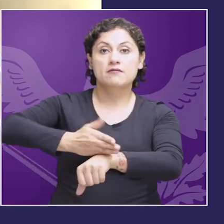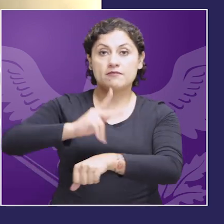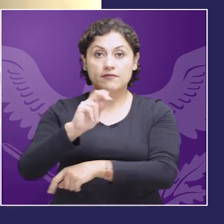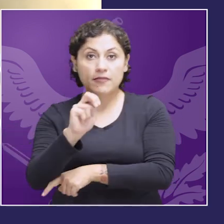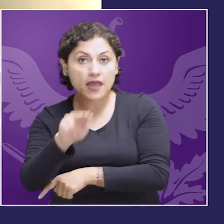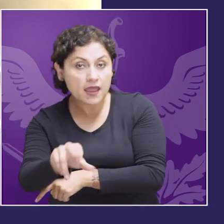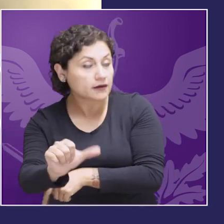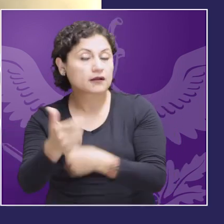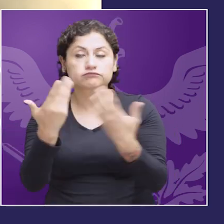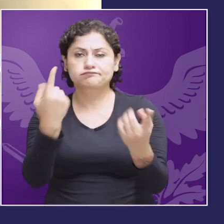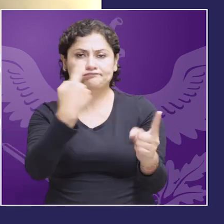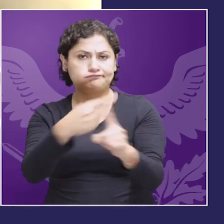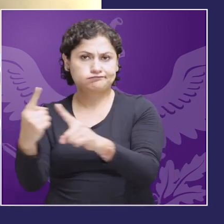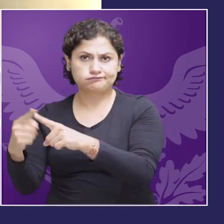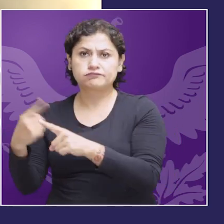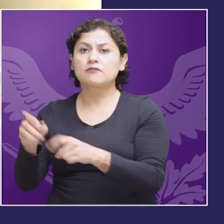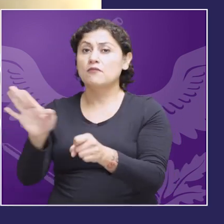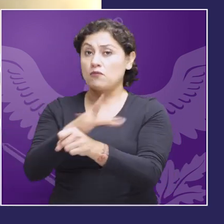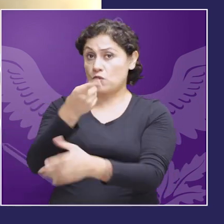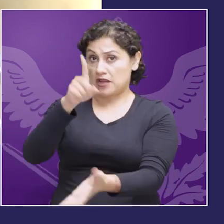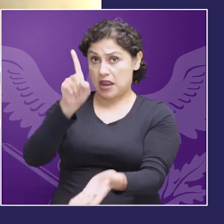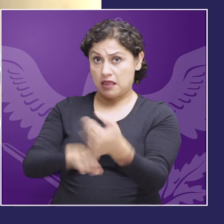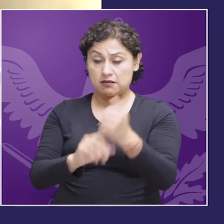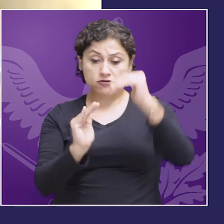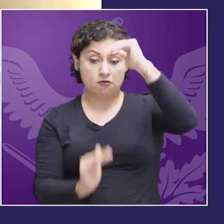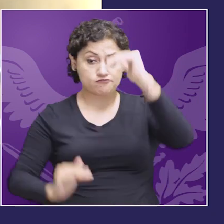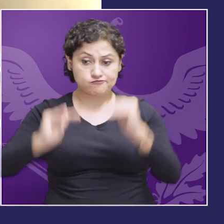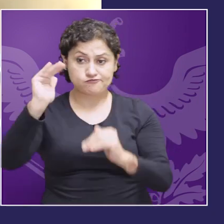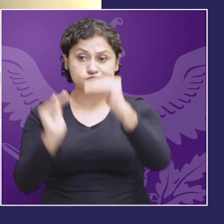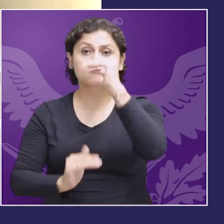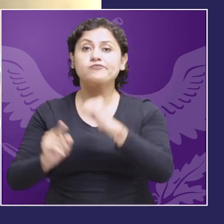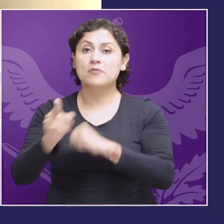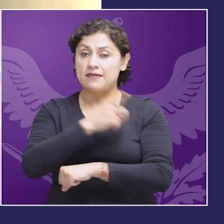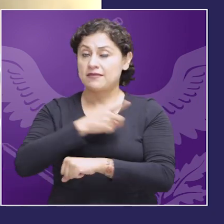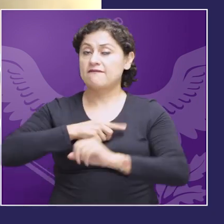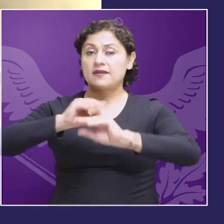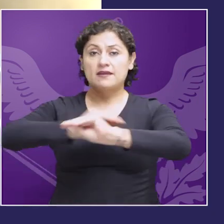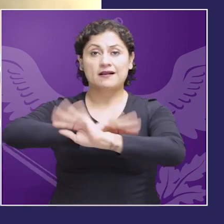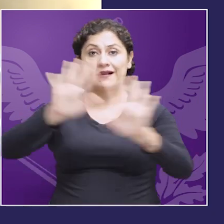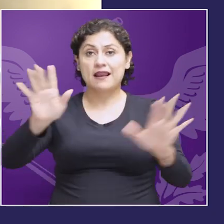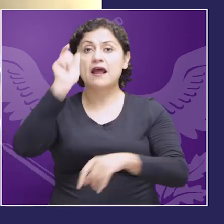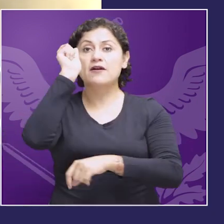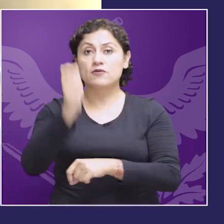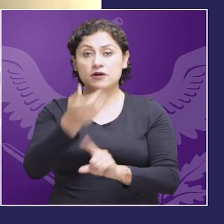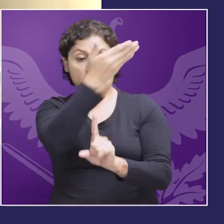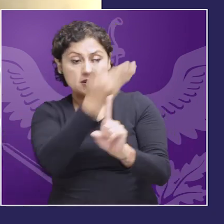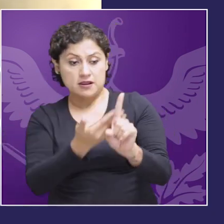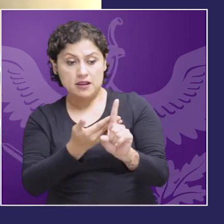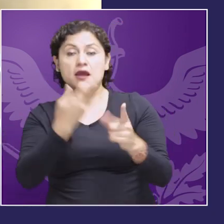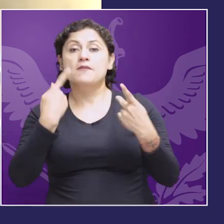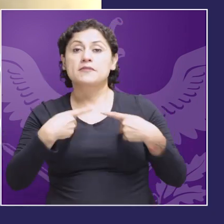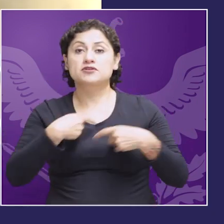aquí existe una fundamentación de las relaciones de poder diferenciadas que impiden realmente poner a las víctimas